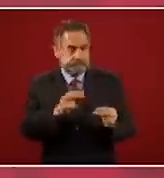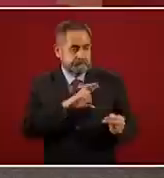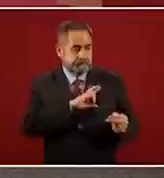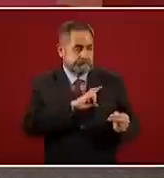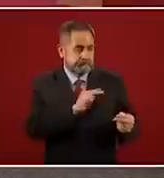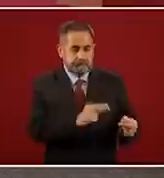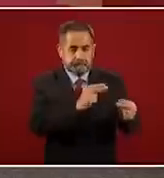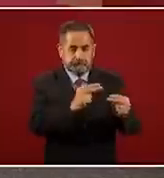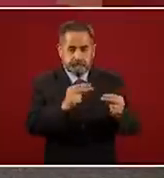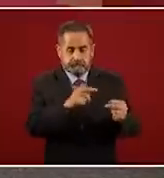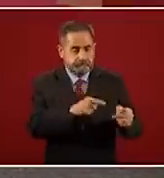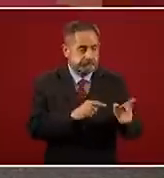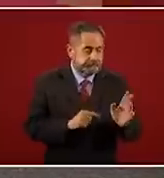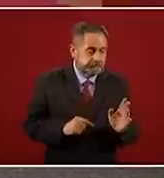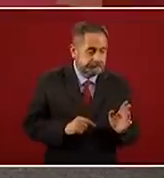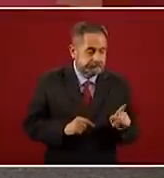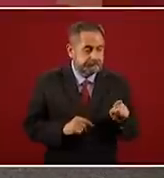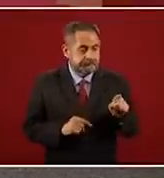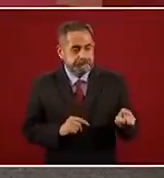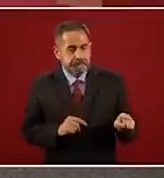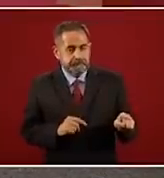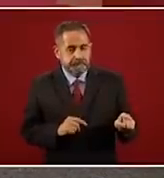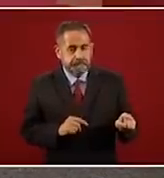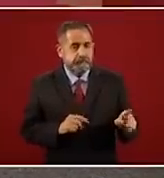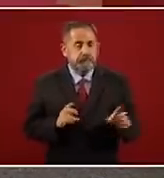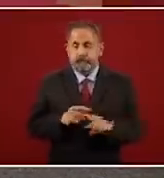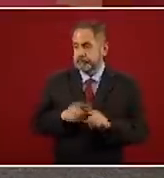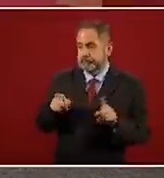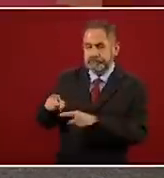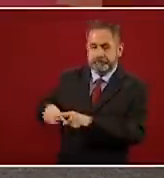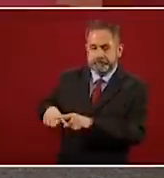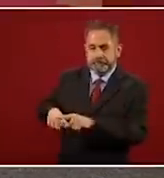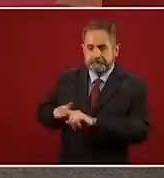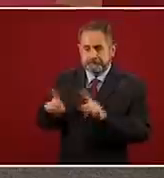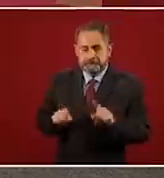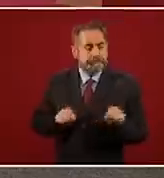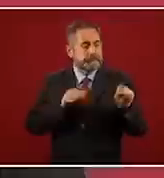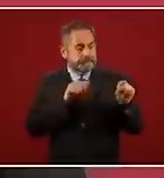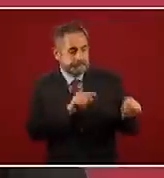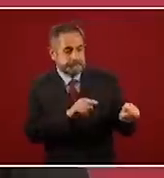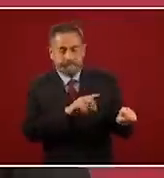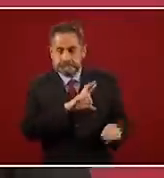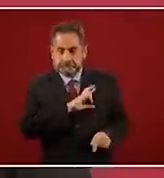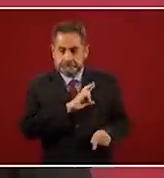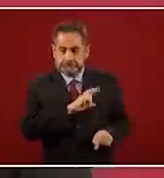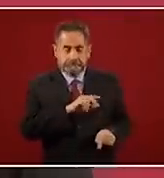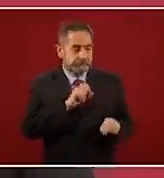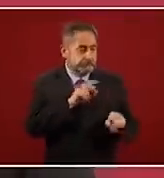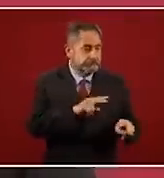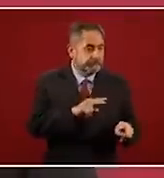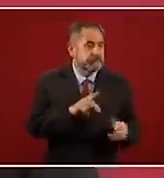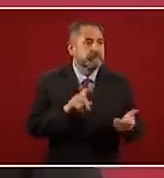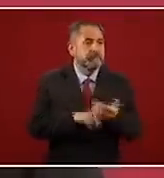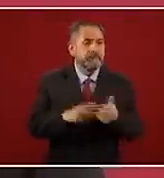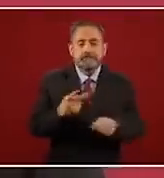particulares, no por los negocios públicos, se aplicó en Pemex